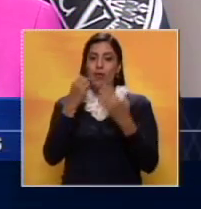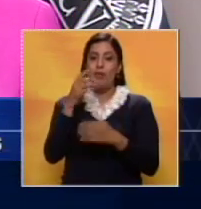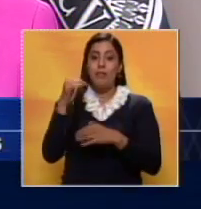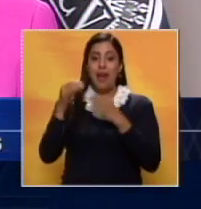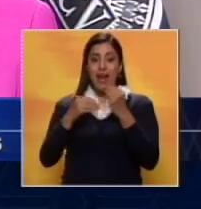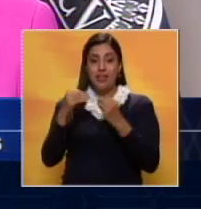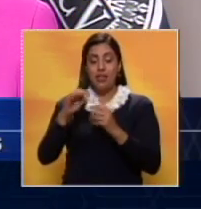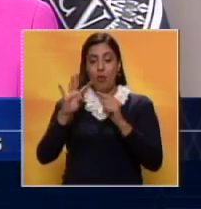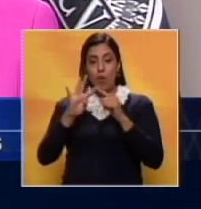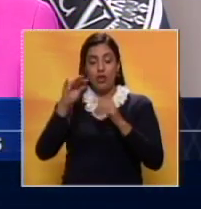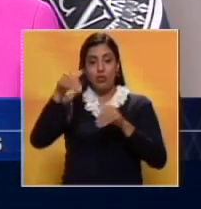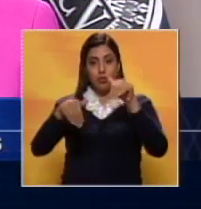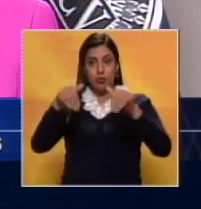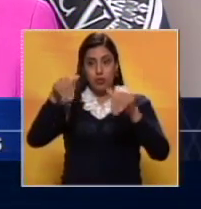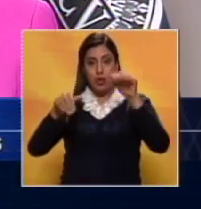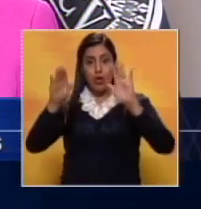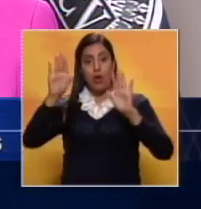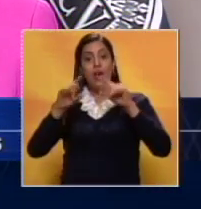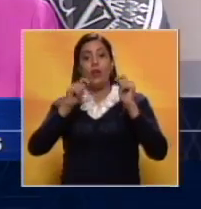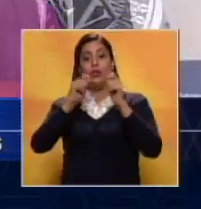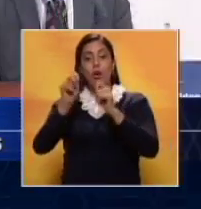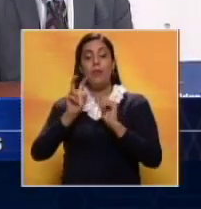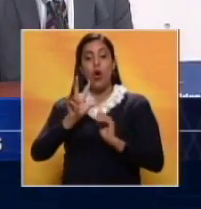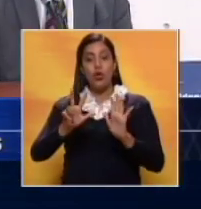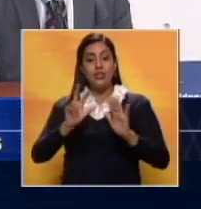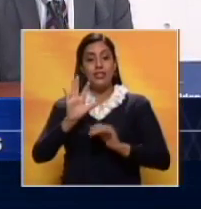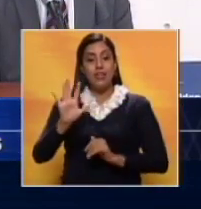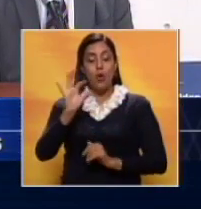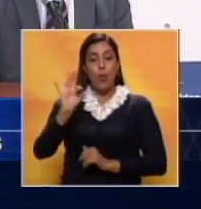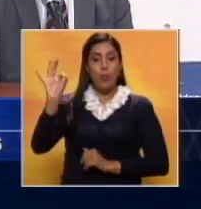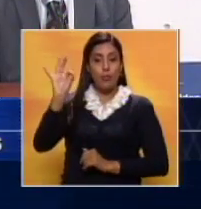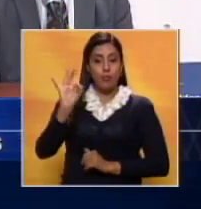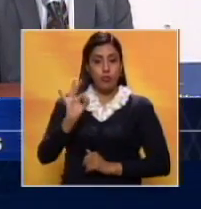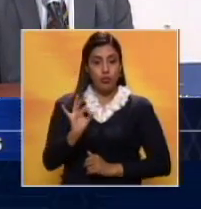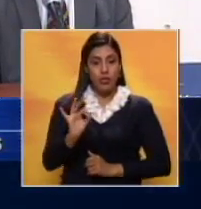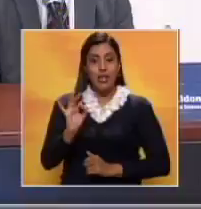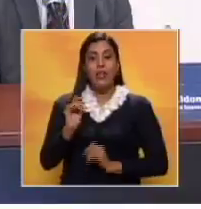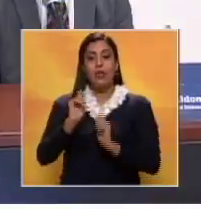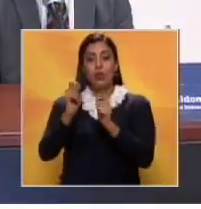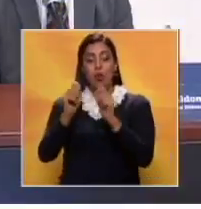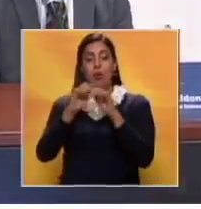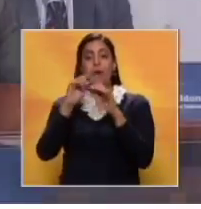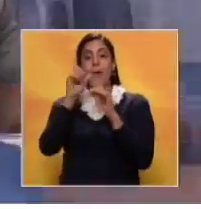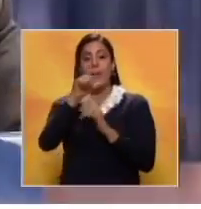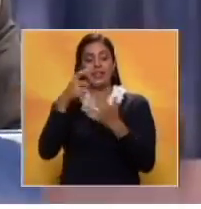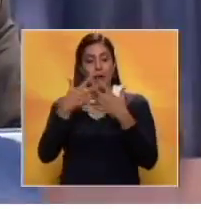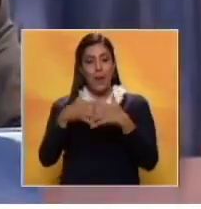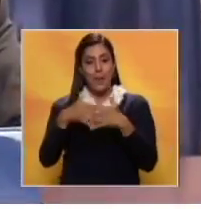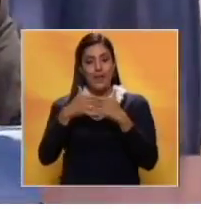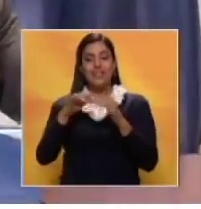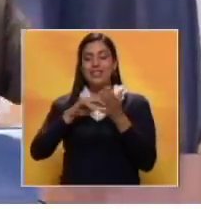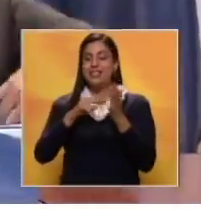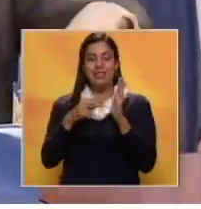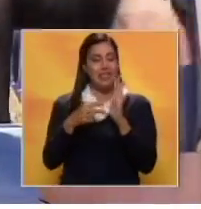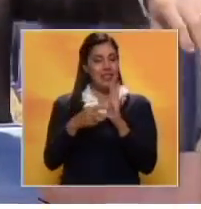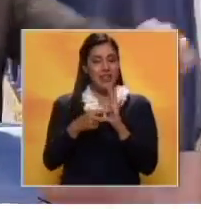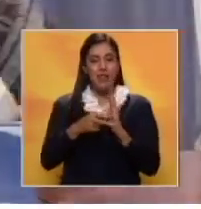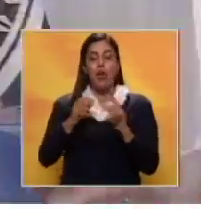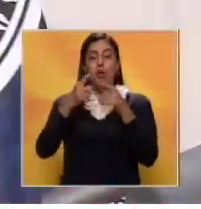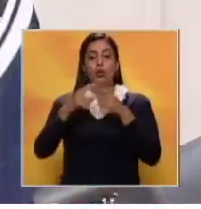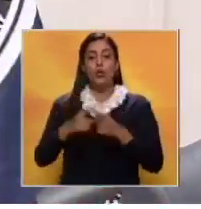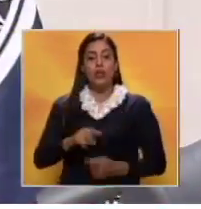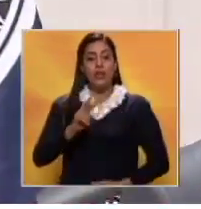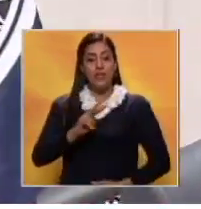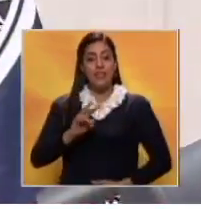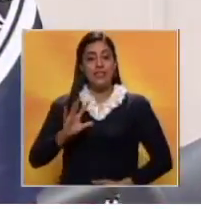que durante la cuarta subasta de divisas se le asignaron 85% del monto global a las empresas, lo que representa un total